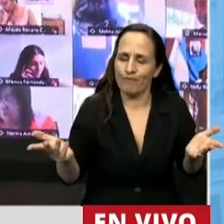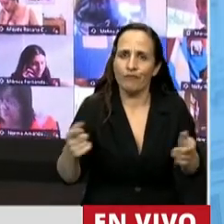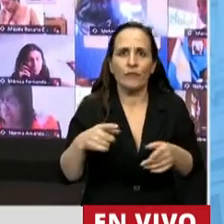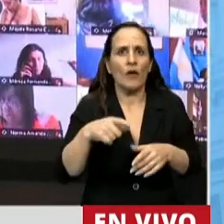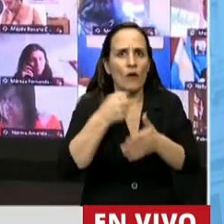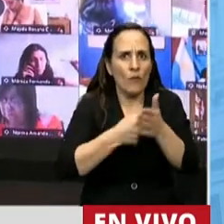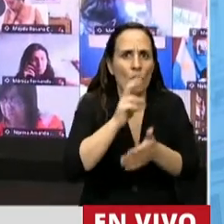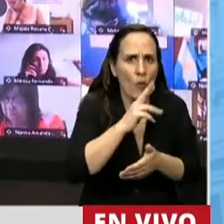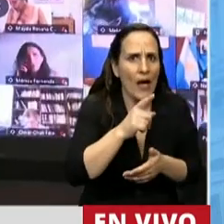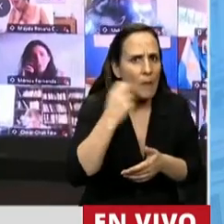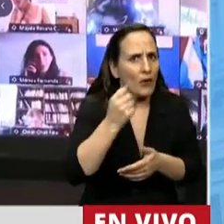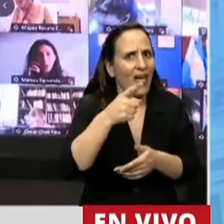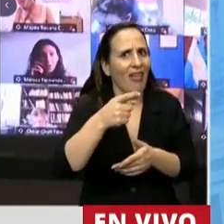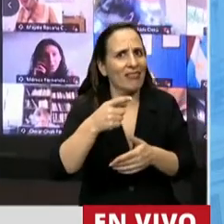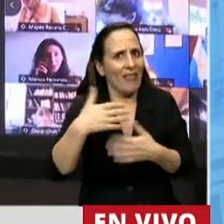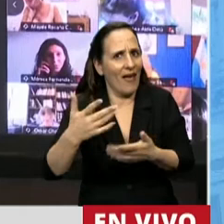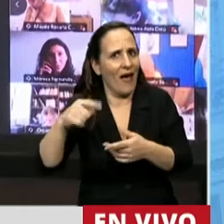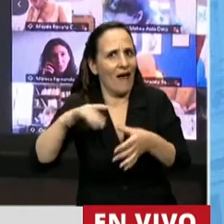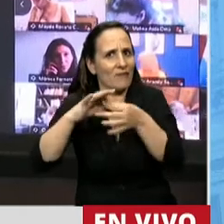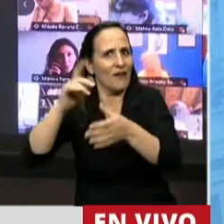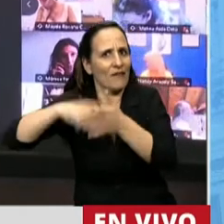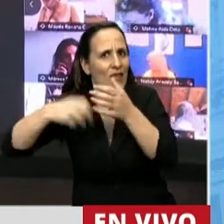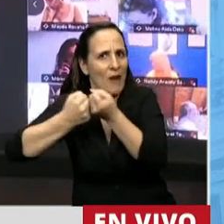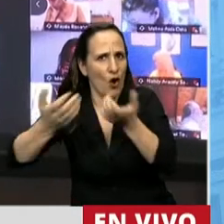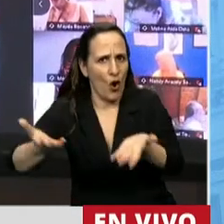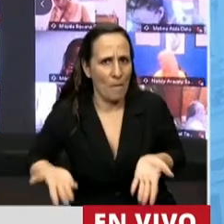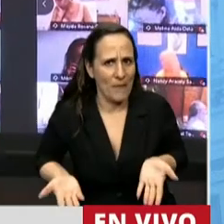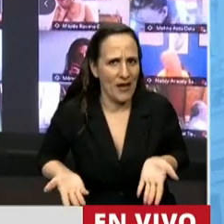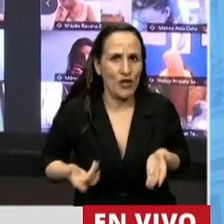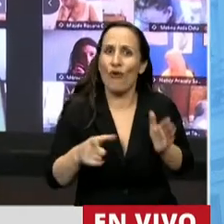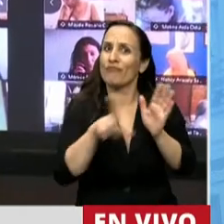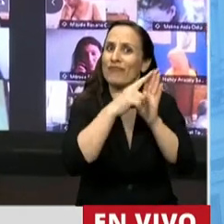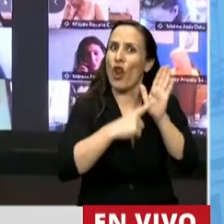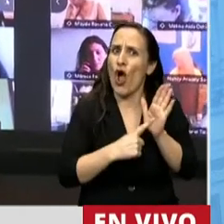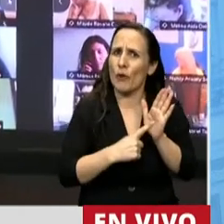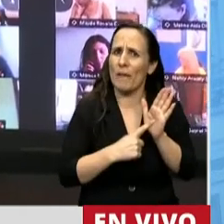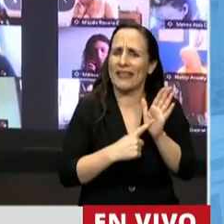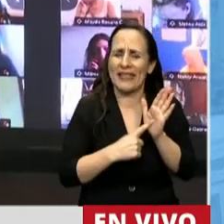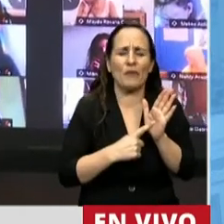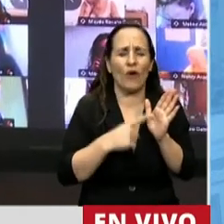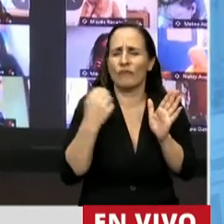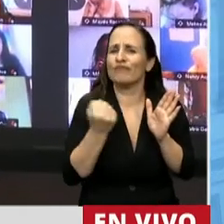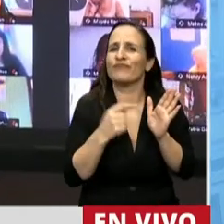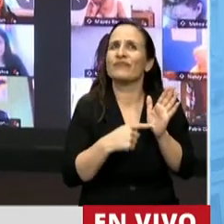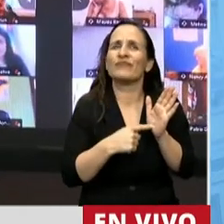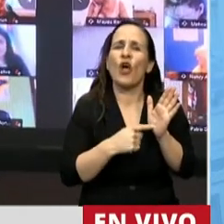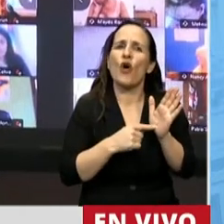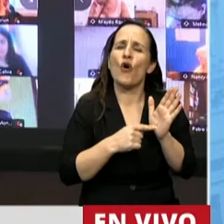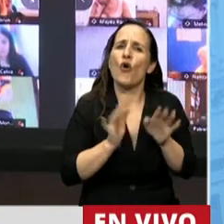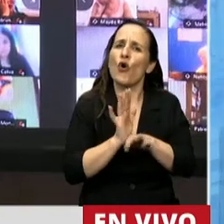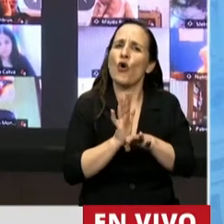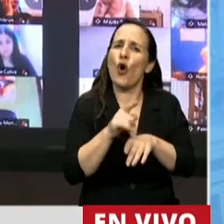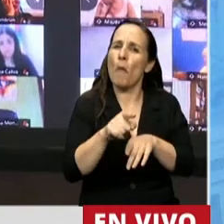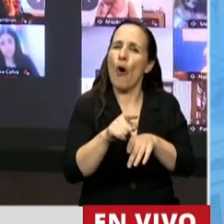convenio, y que es un marco normativo que podemos decir que opera como un estándar